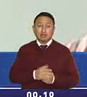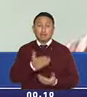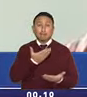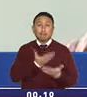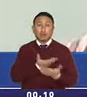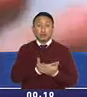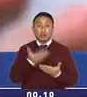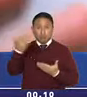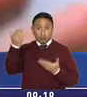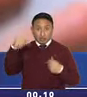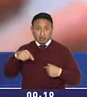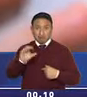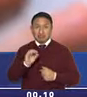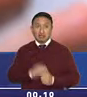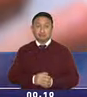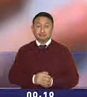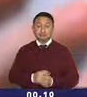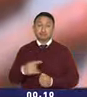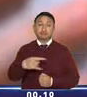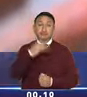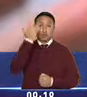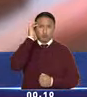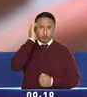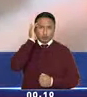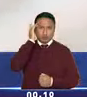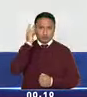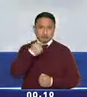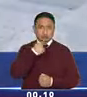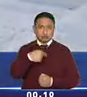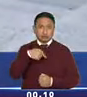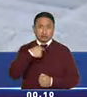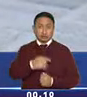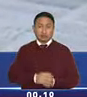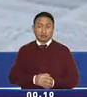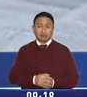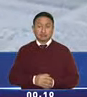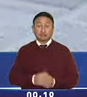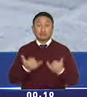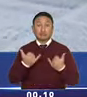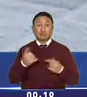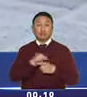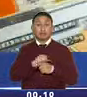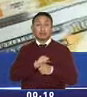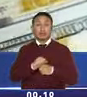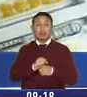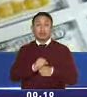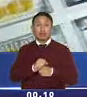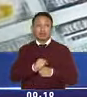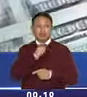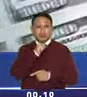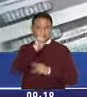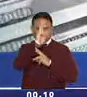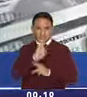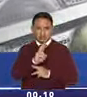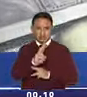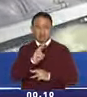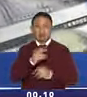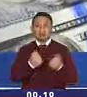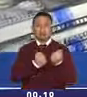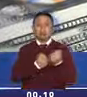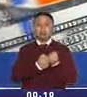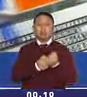propuesta política. Una de las grandes preocupaciones, indican expertos, es que estas prácticas desleales sean